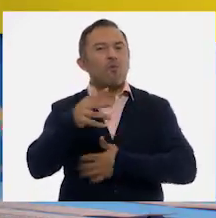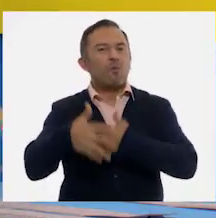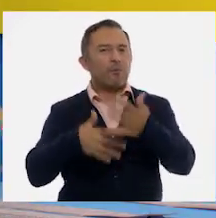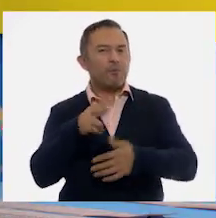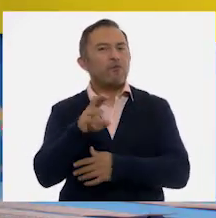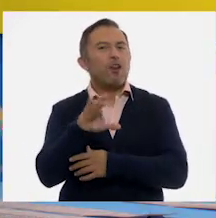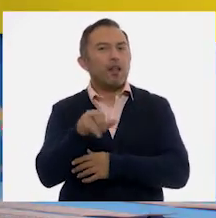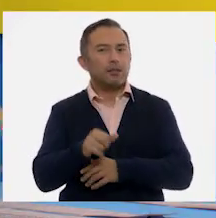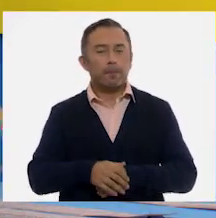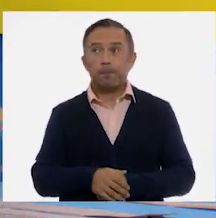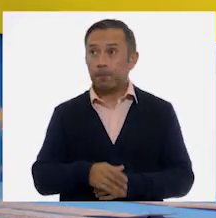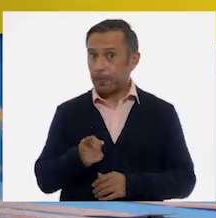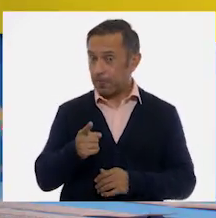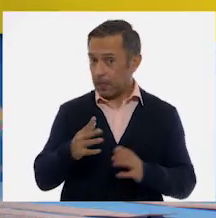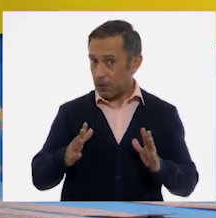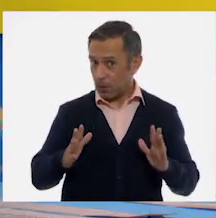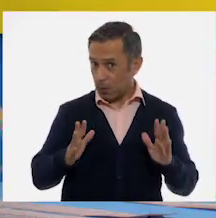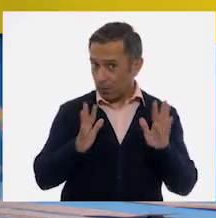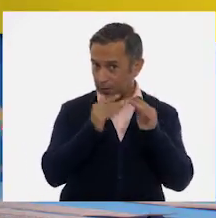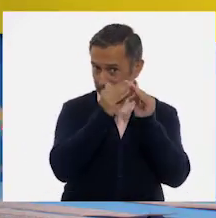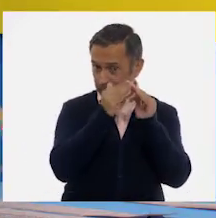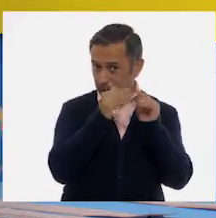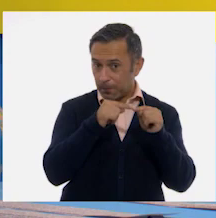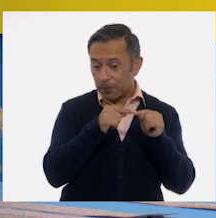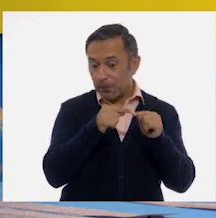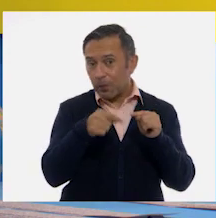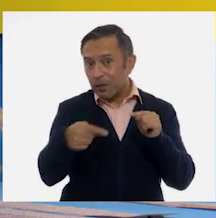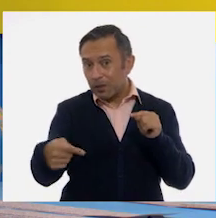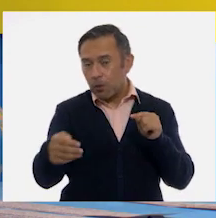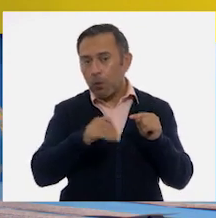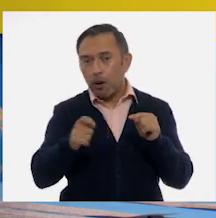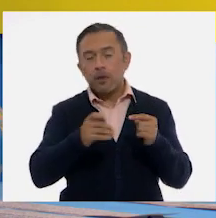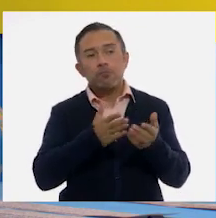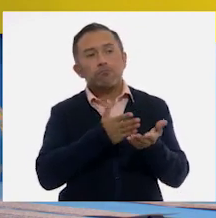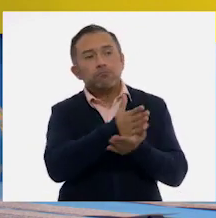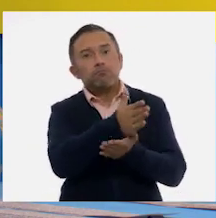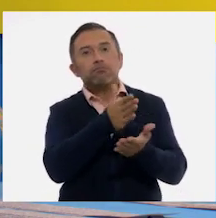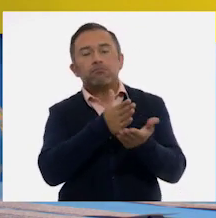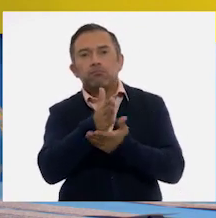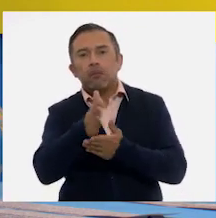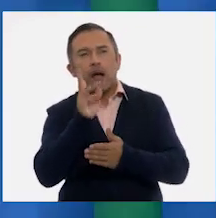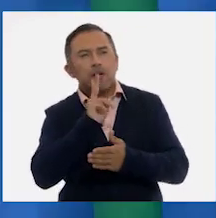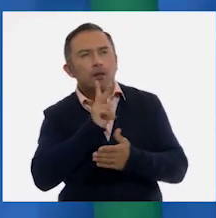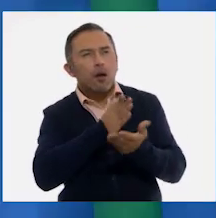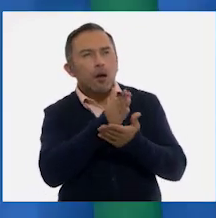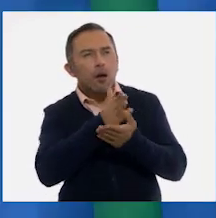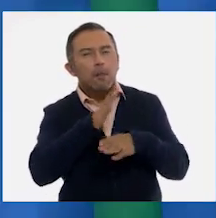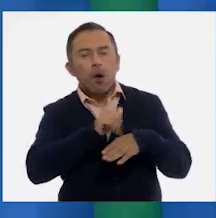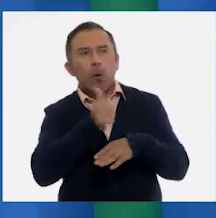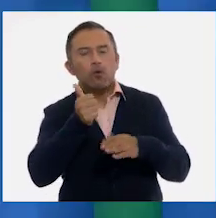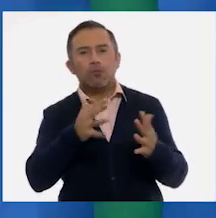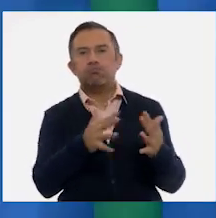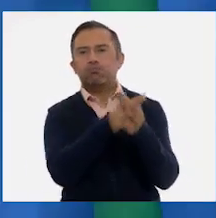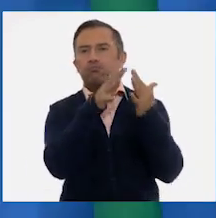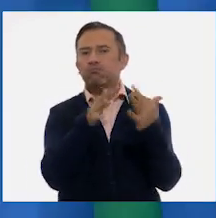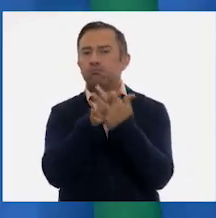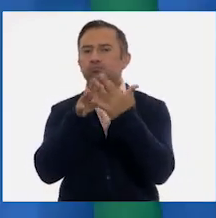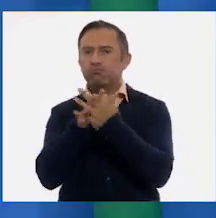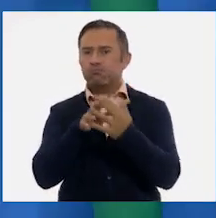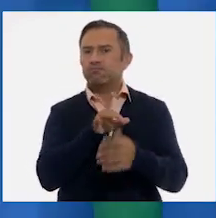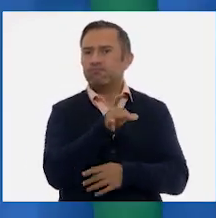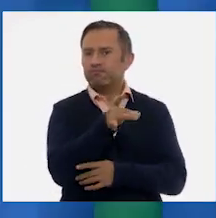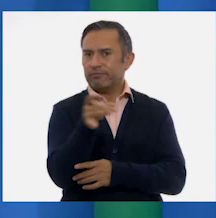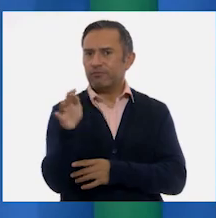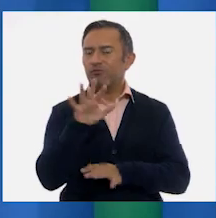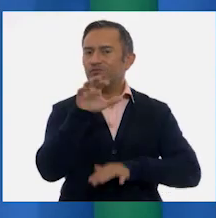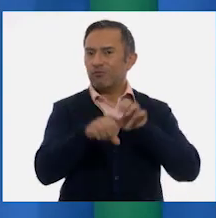de la conquista de Tenochtitlán fueron las expediciones que terminaron en la conquista de otras, ¿no? Exactamente. Me parece que esa es